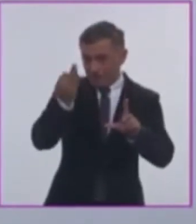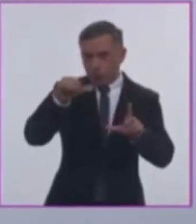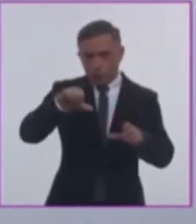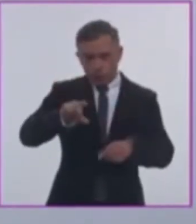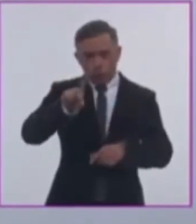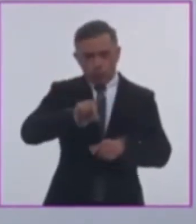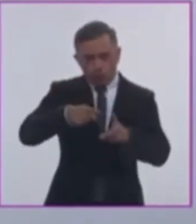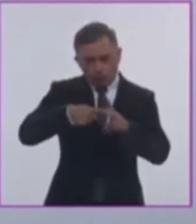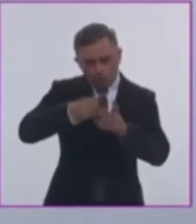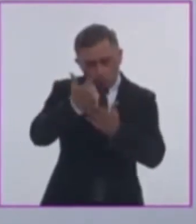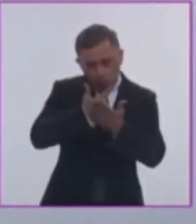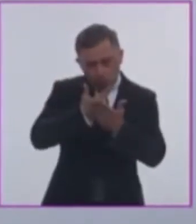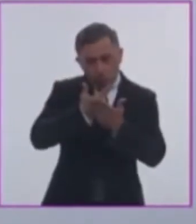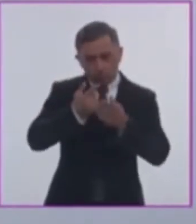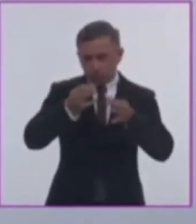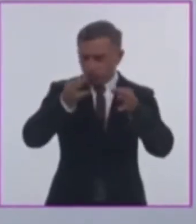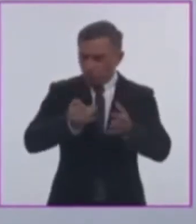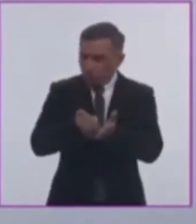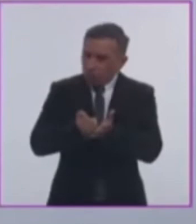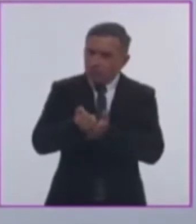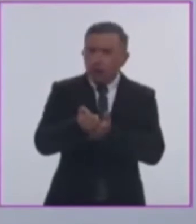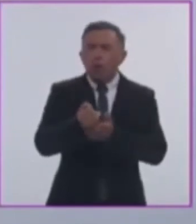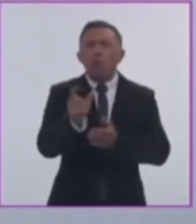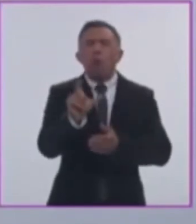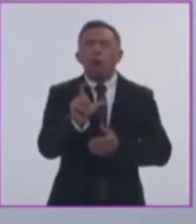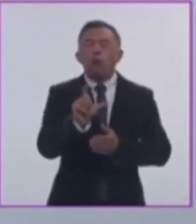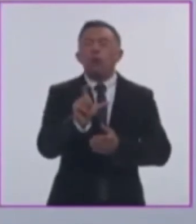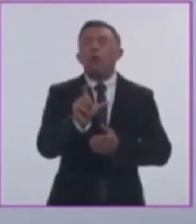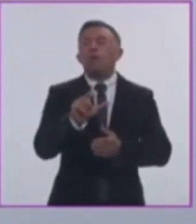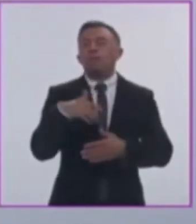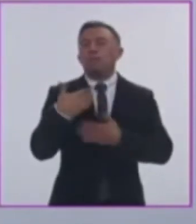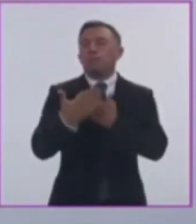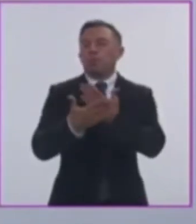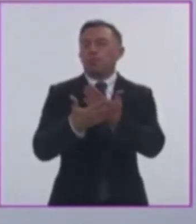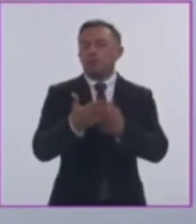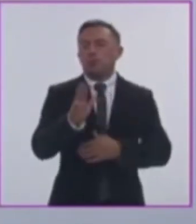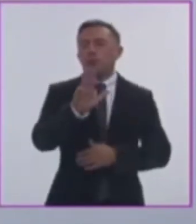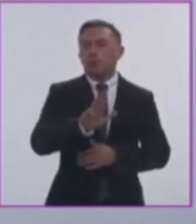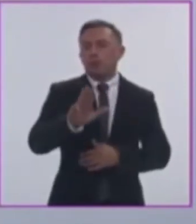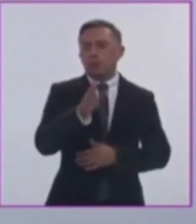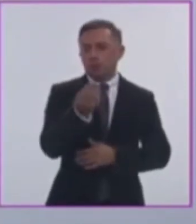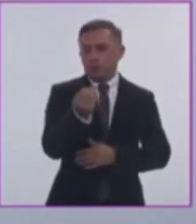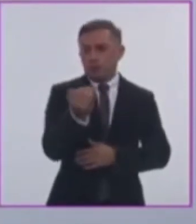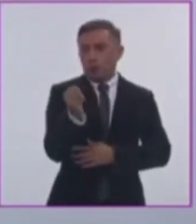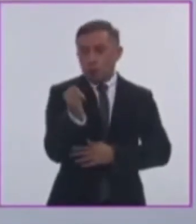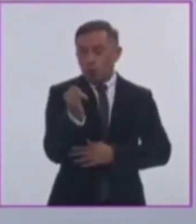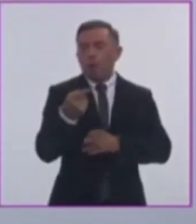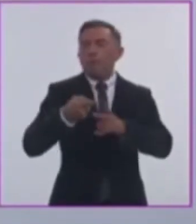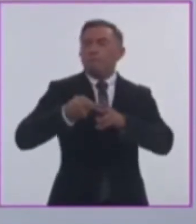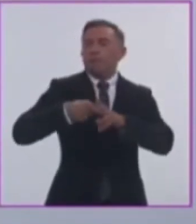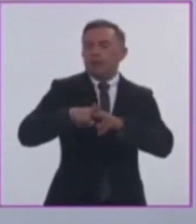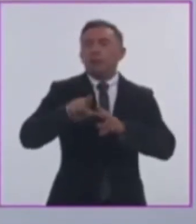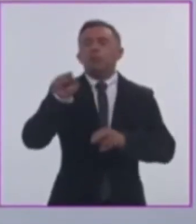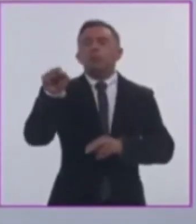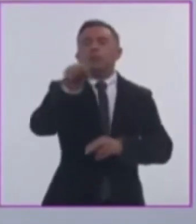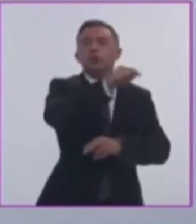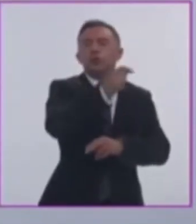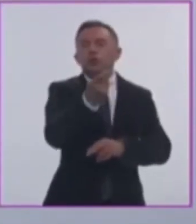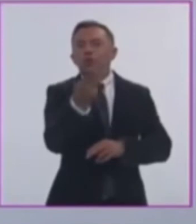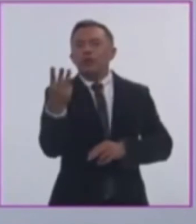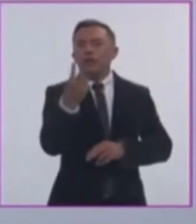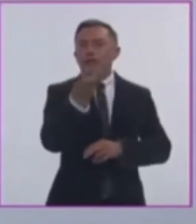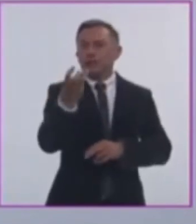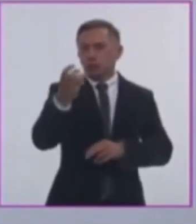este domingo serán los que surjan de los cómputos que iniciarán el próximo miércoles 9 de junio en los 300 consejos distritales